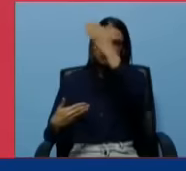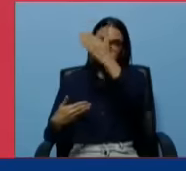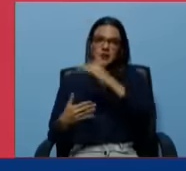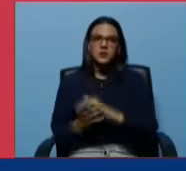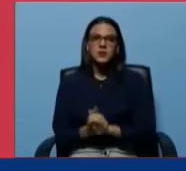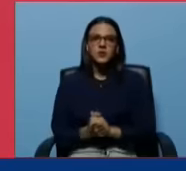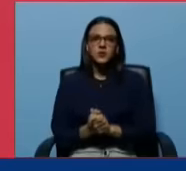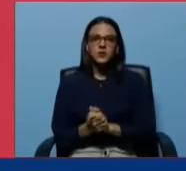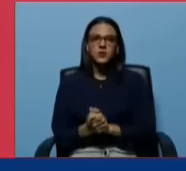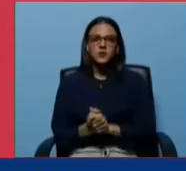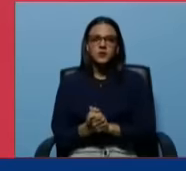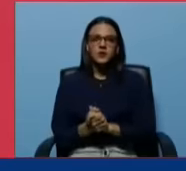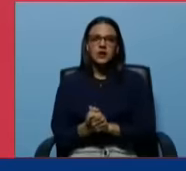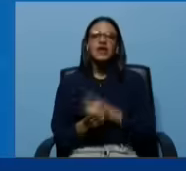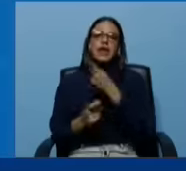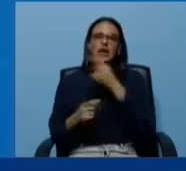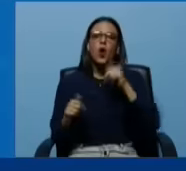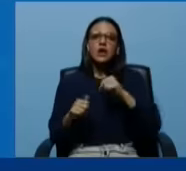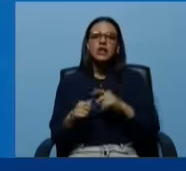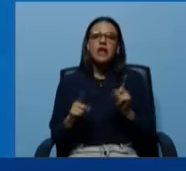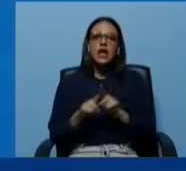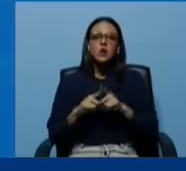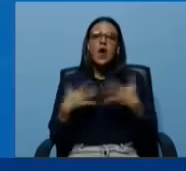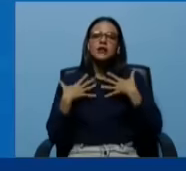anda en franca recuperación.